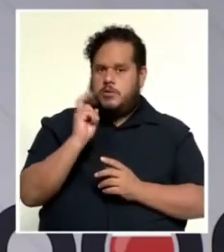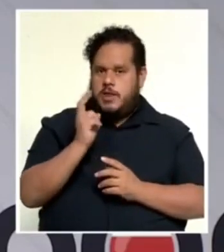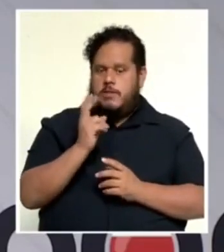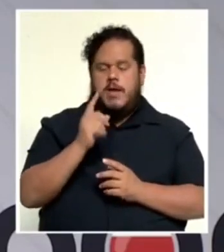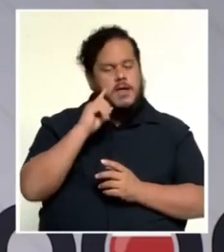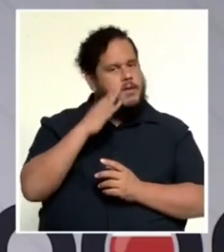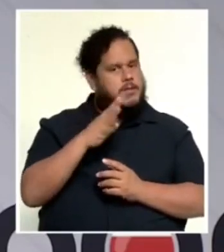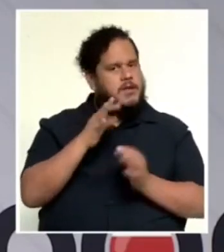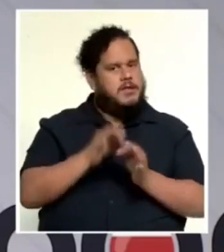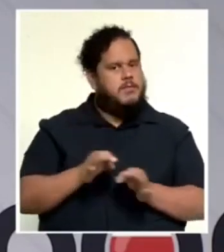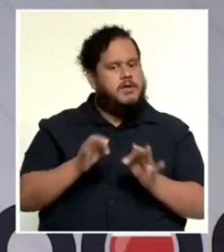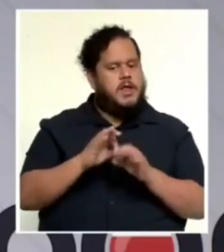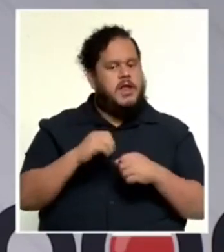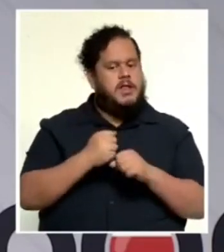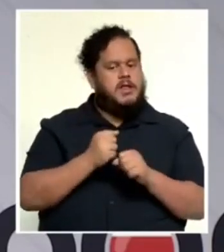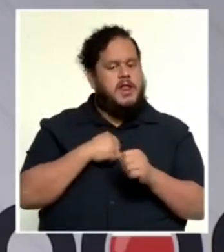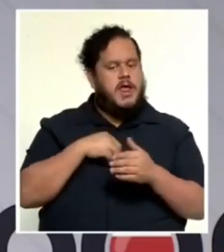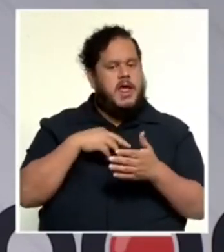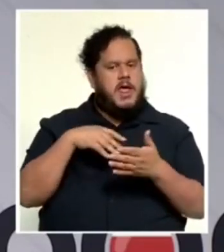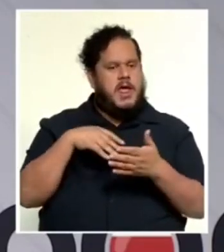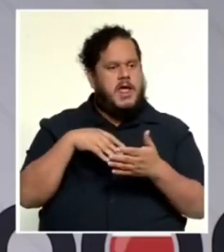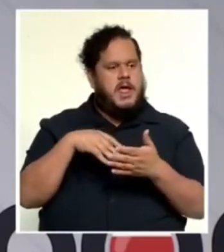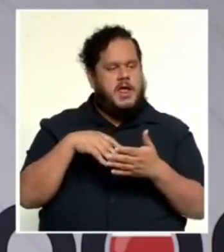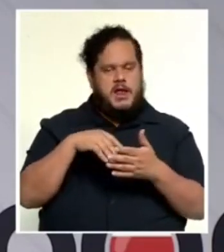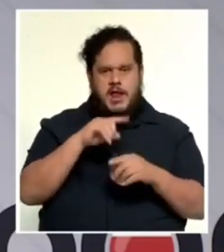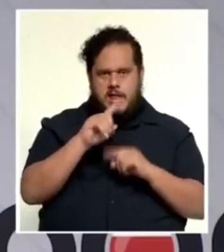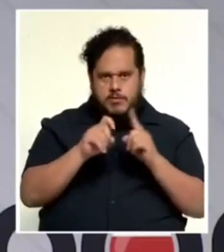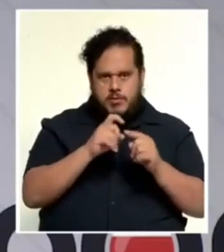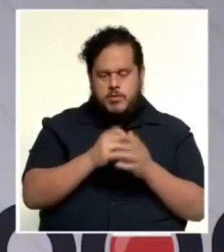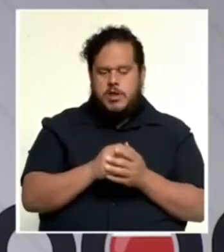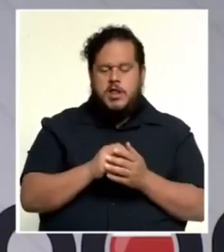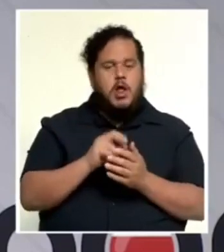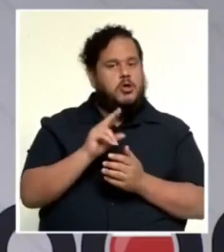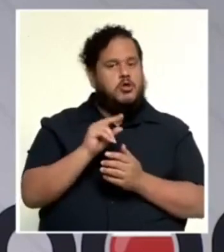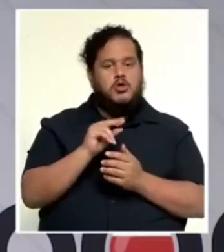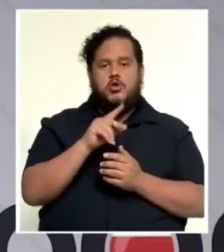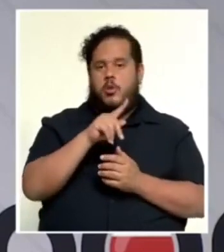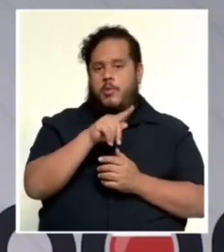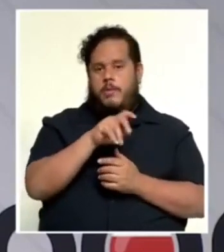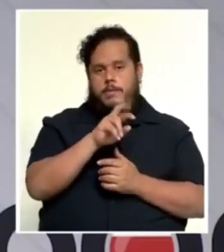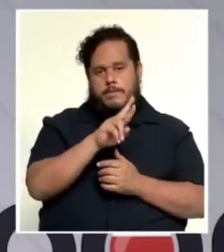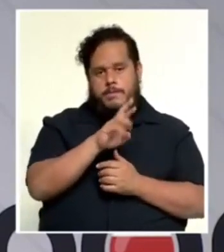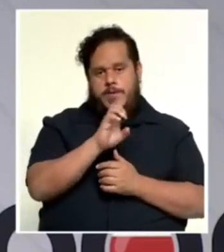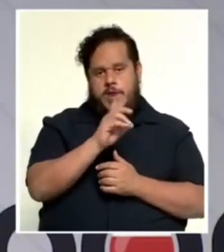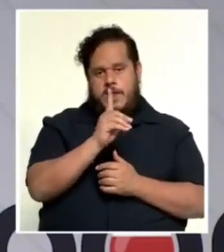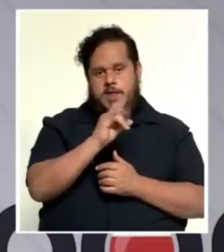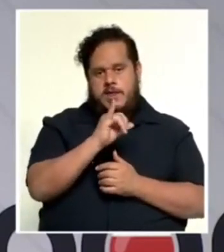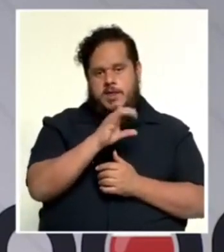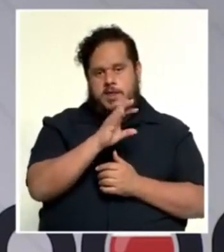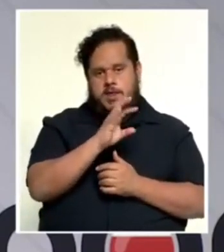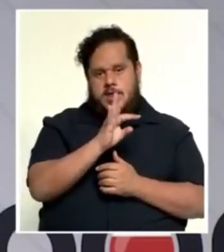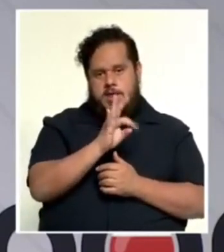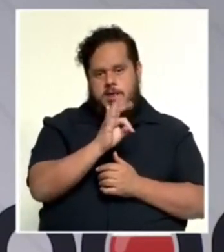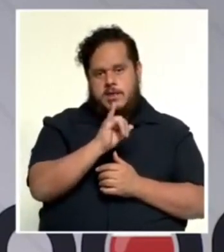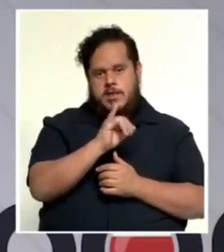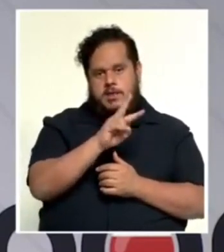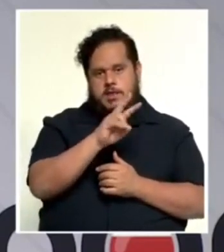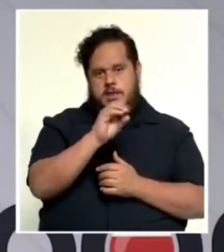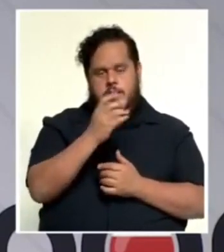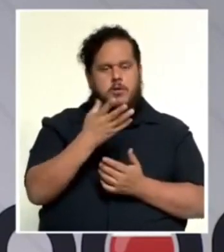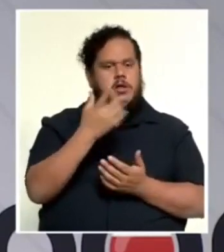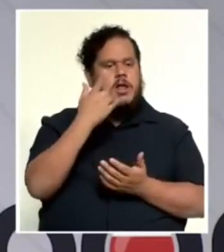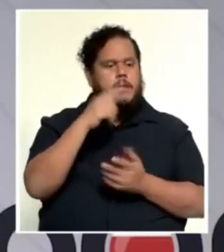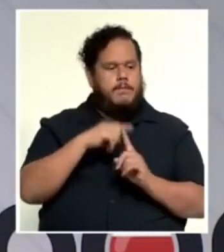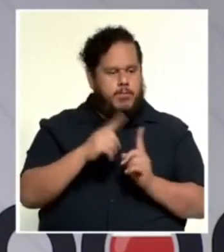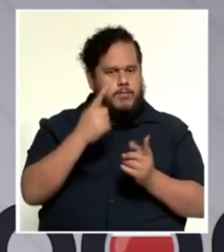parece fundamental hacer el hincapié. Las encuestas no son un elemento predictivo y también pues es importantísimo saber